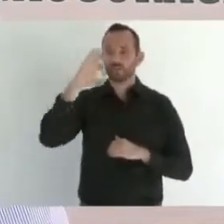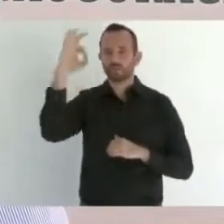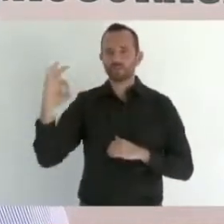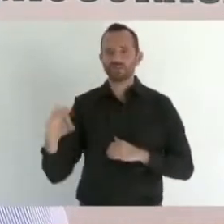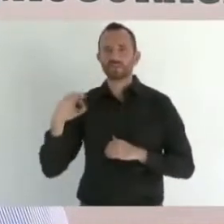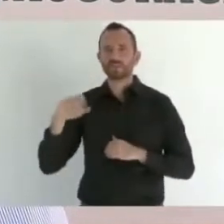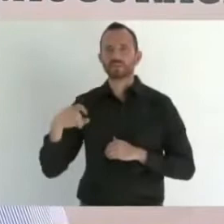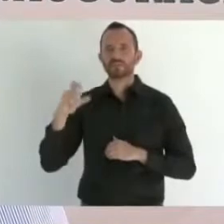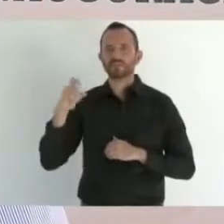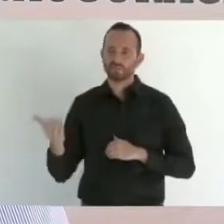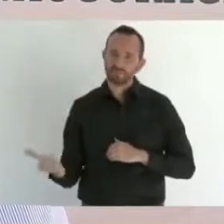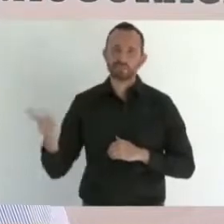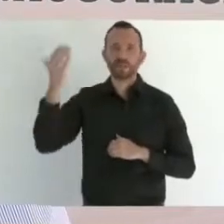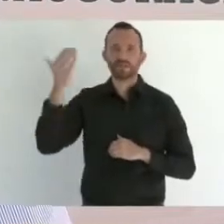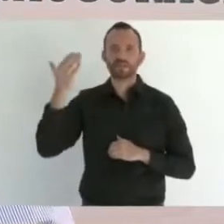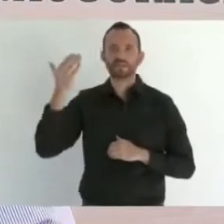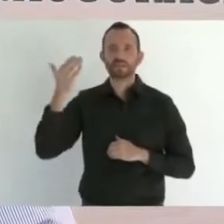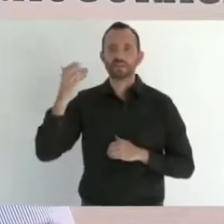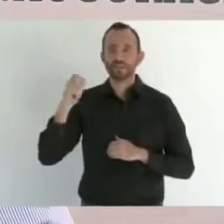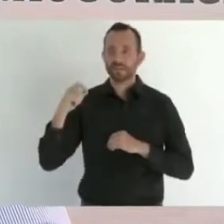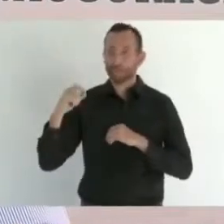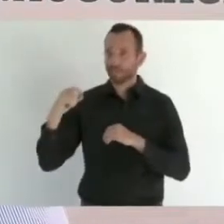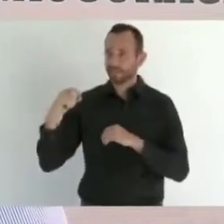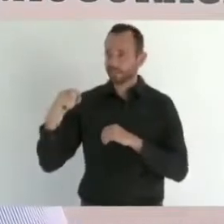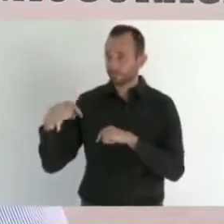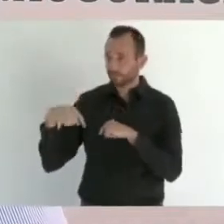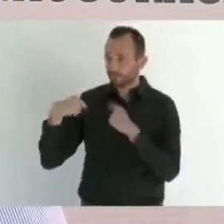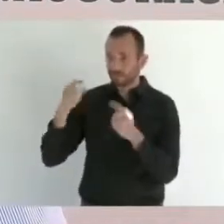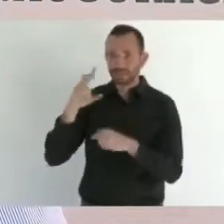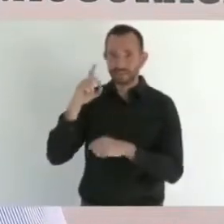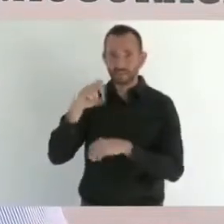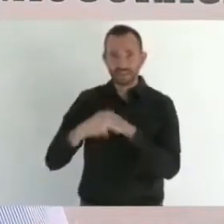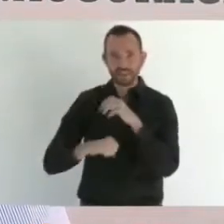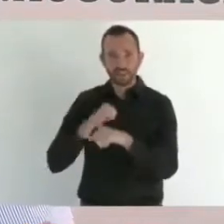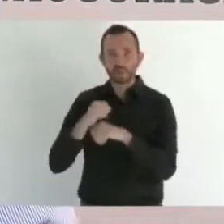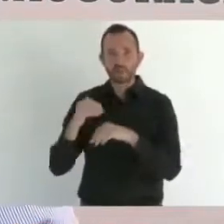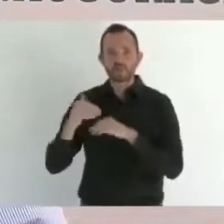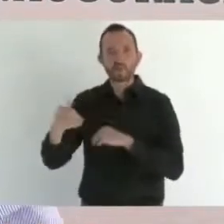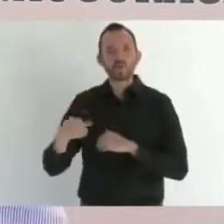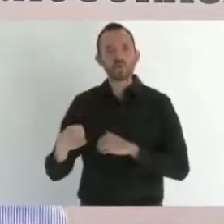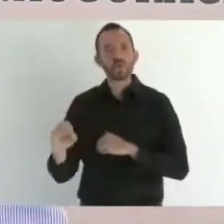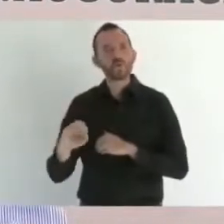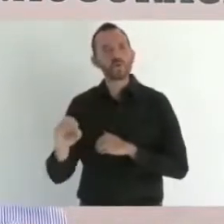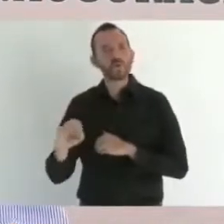en 30 años pero que creen apenas